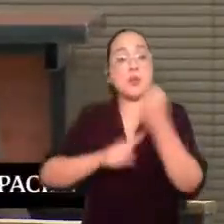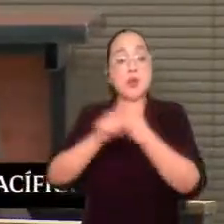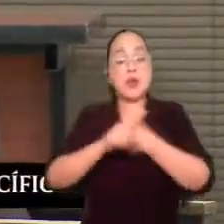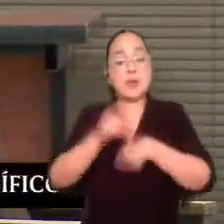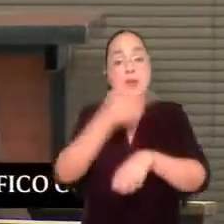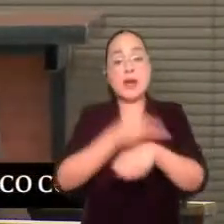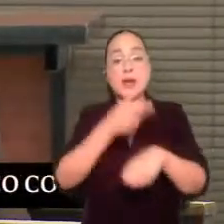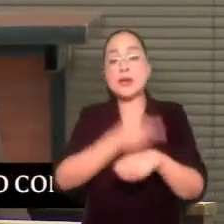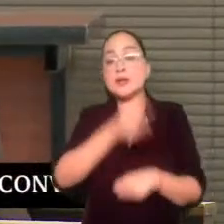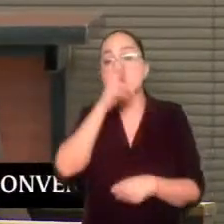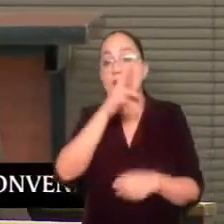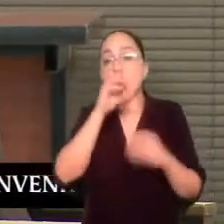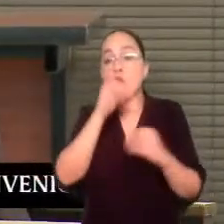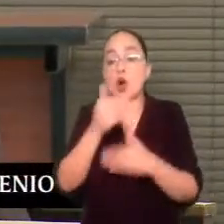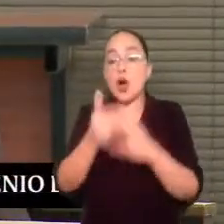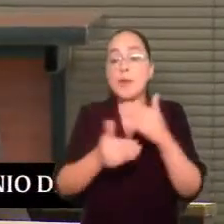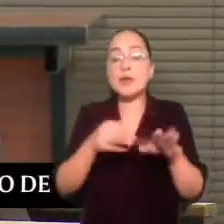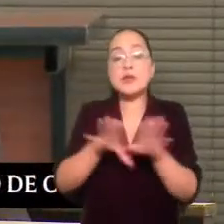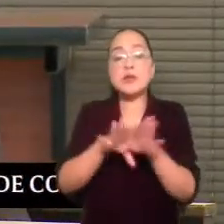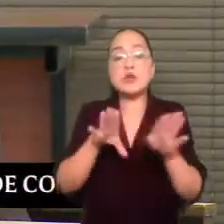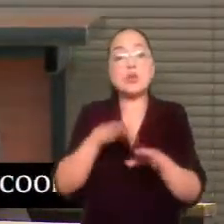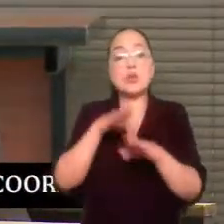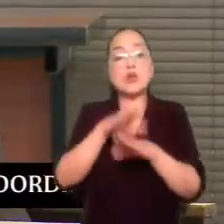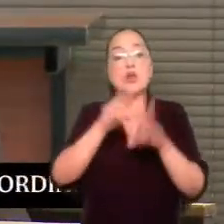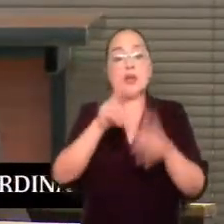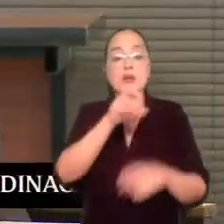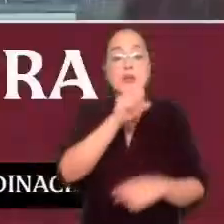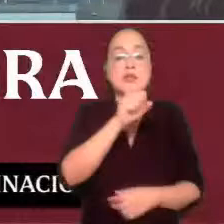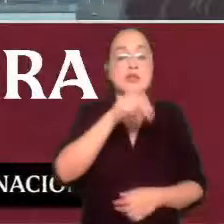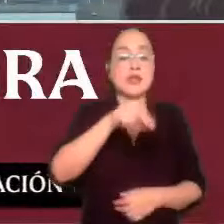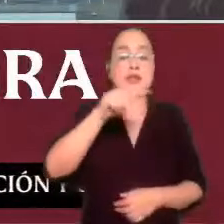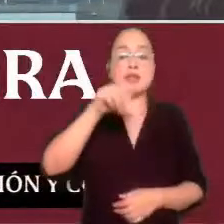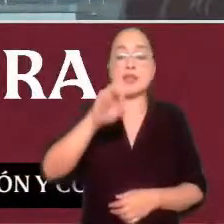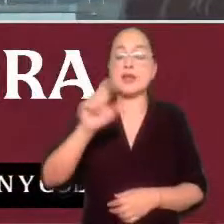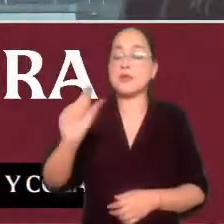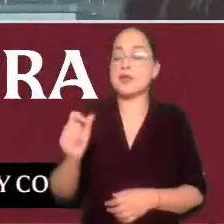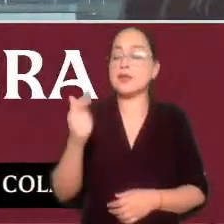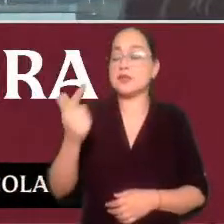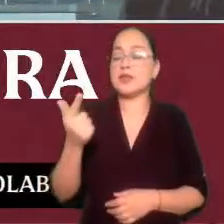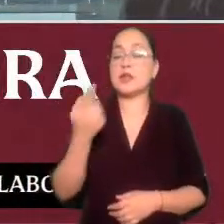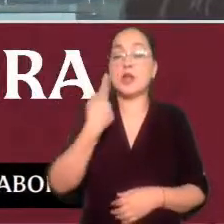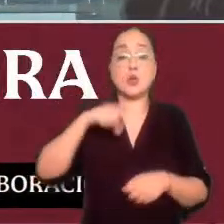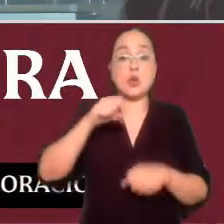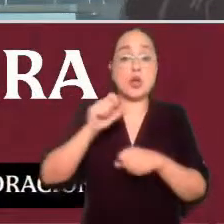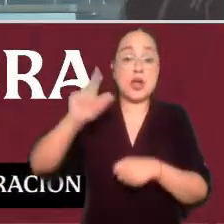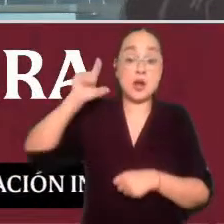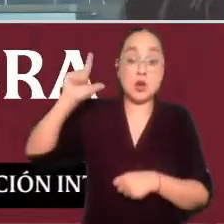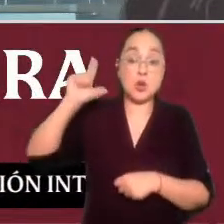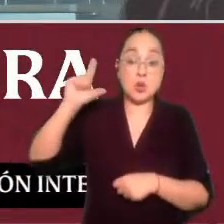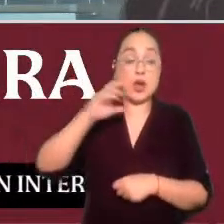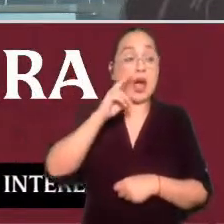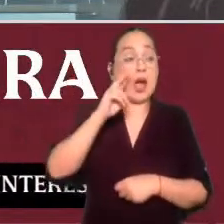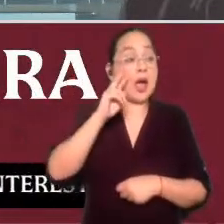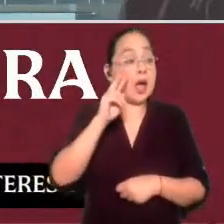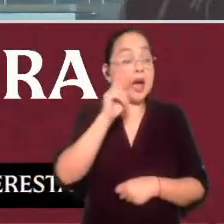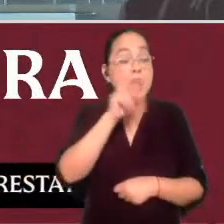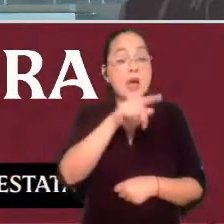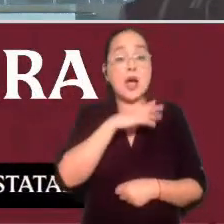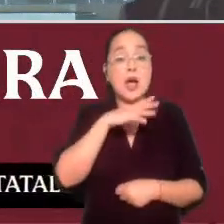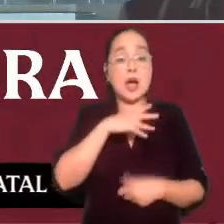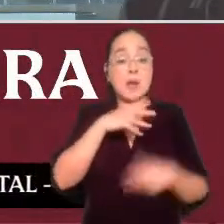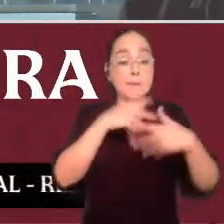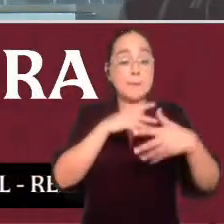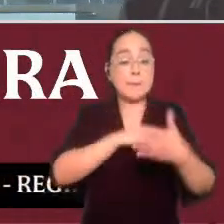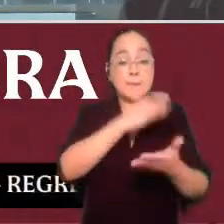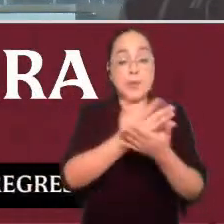van en el conflicto que tienen con el CENTE 27? La semana pasada habíamos visto dos paros, habíamos visto un posicionamiento por parte de la secretaria